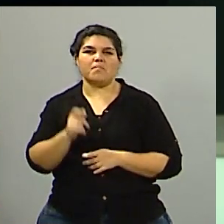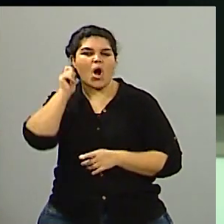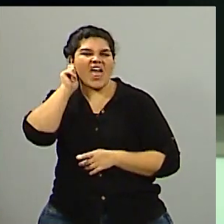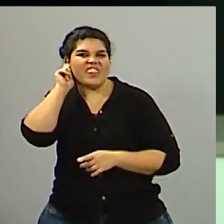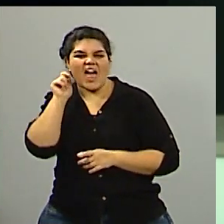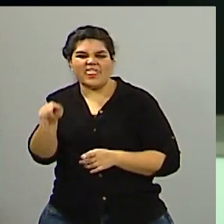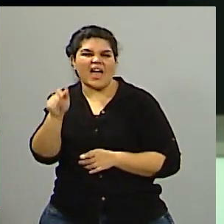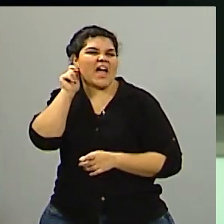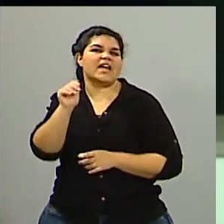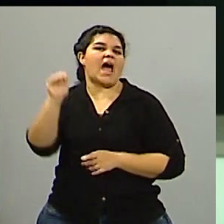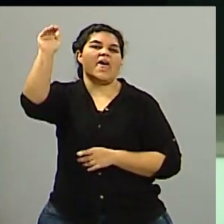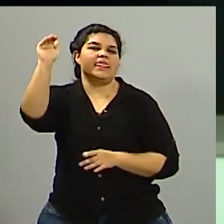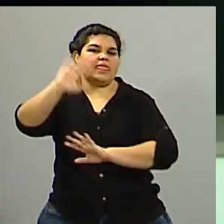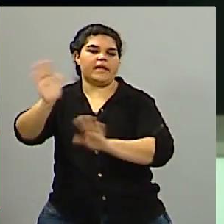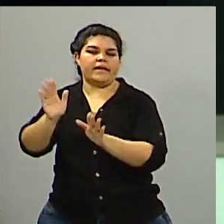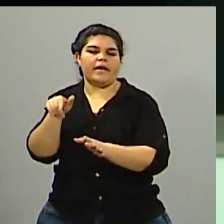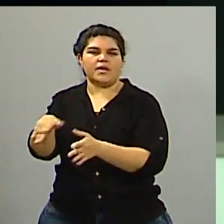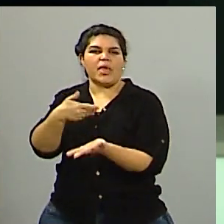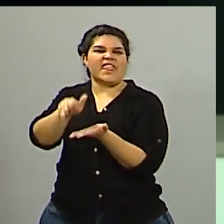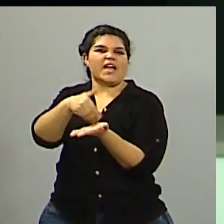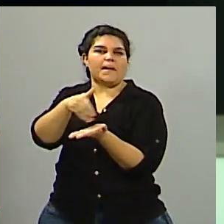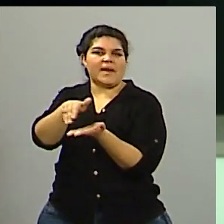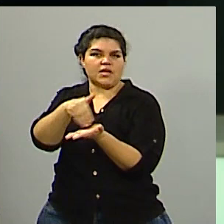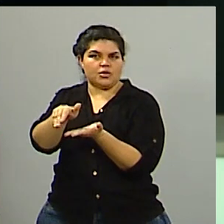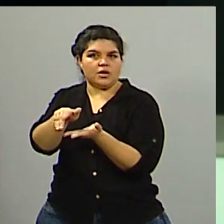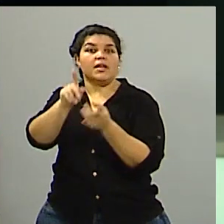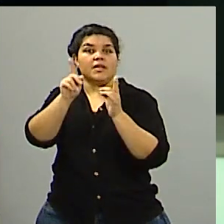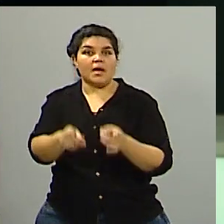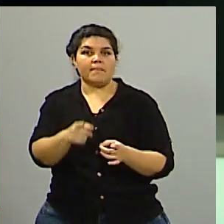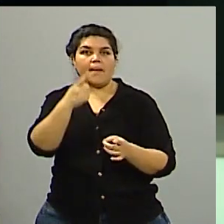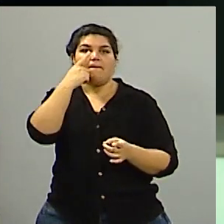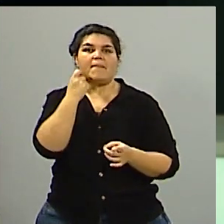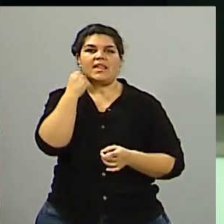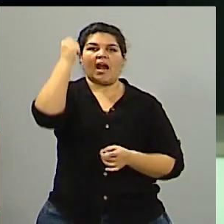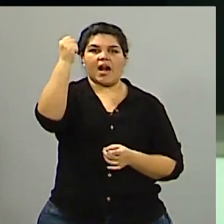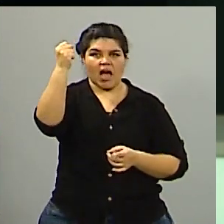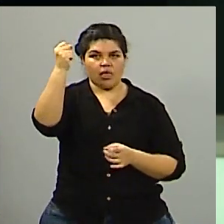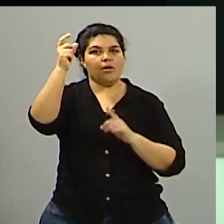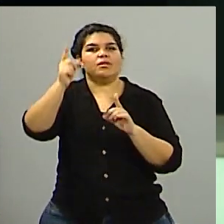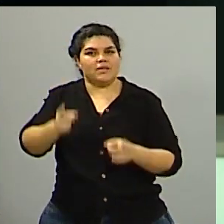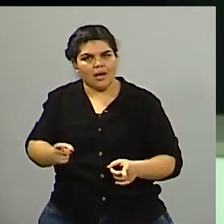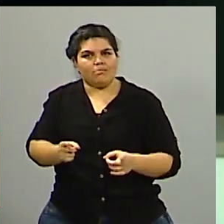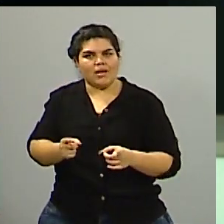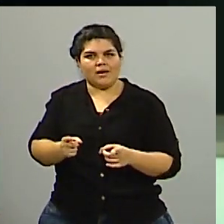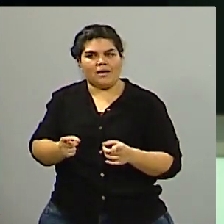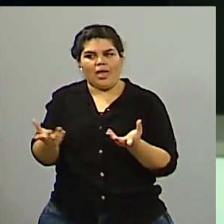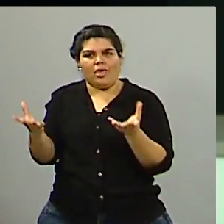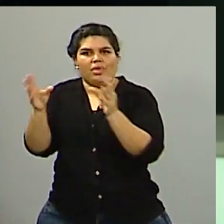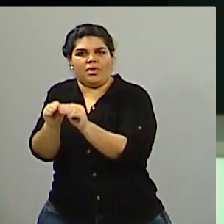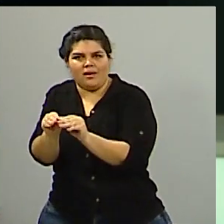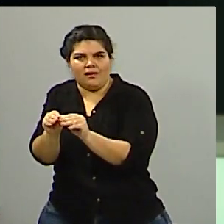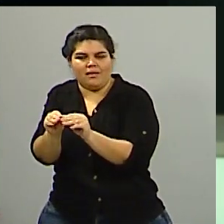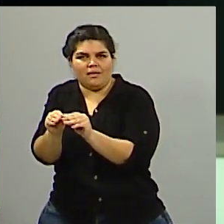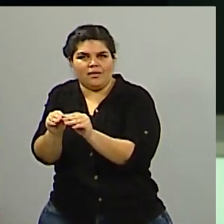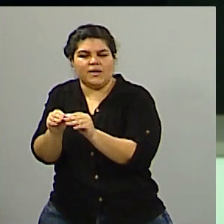edad, sino que el sistema patriarcal también tiene mucho que ver en esto, ¿no? Esto de que